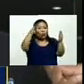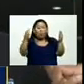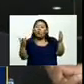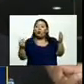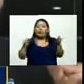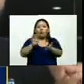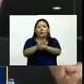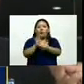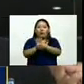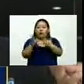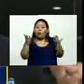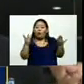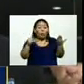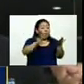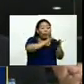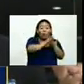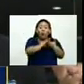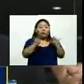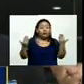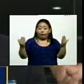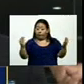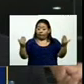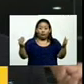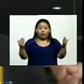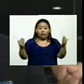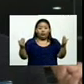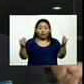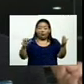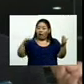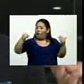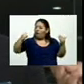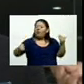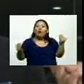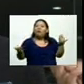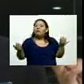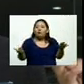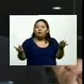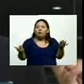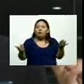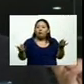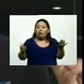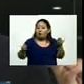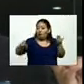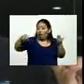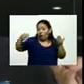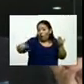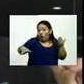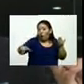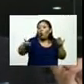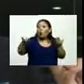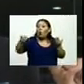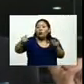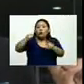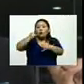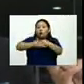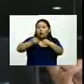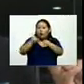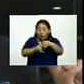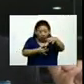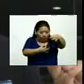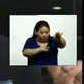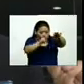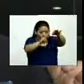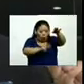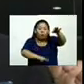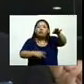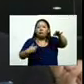entre cuánto nos cuesta un proyecto y cuánto cuesta el mega al final de esto y cuánto termina recalando